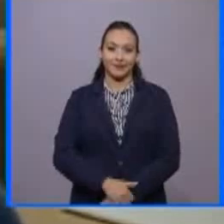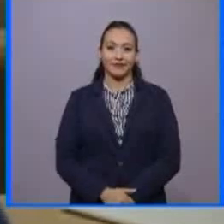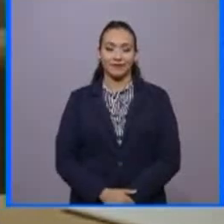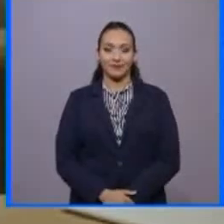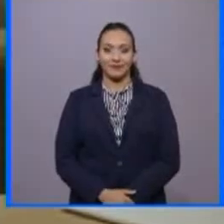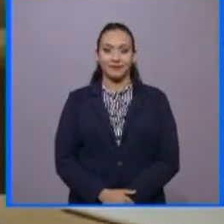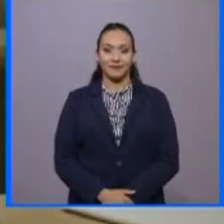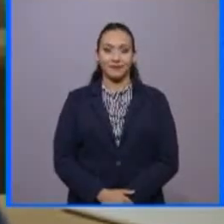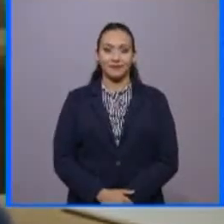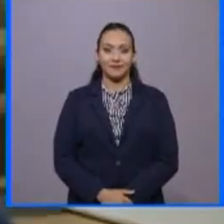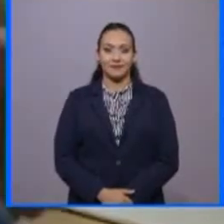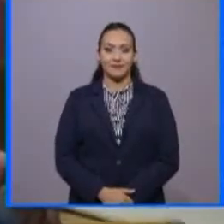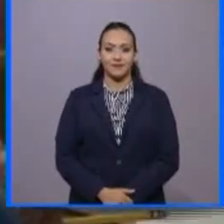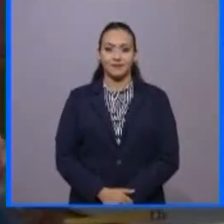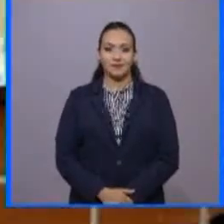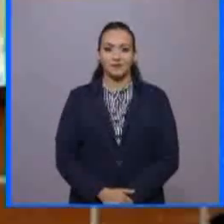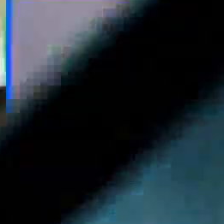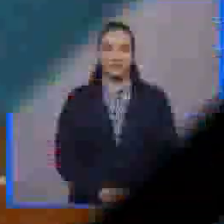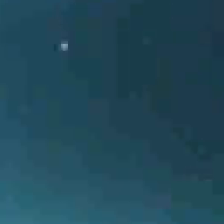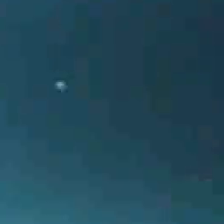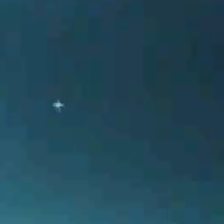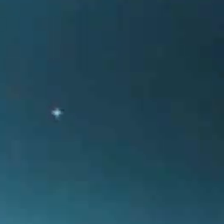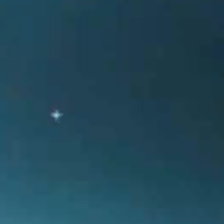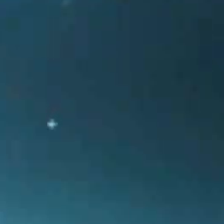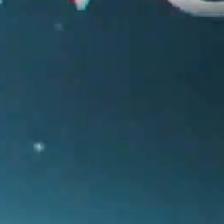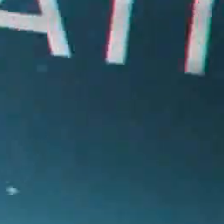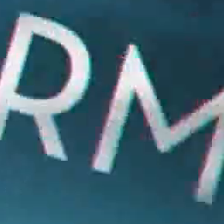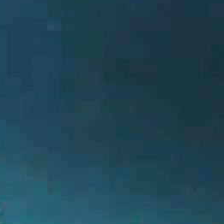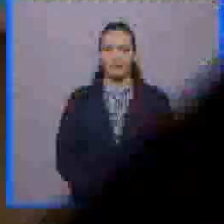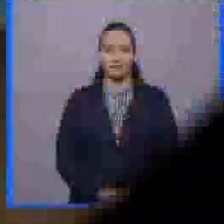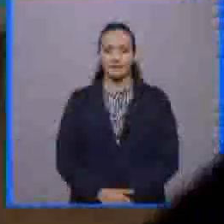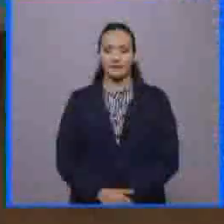Poder Judicial de la Federación.